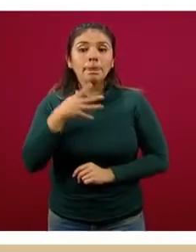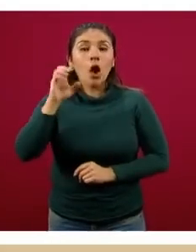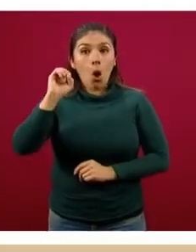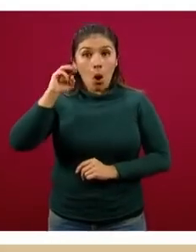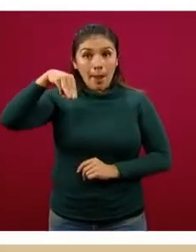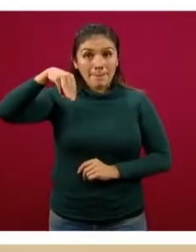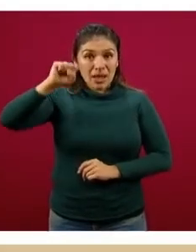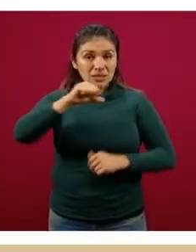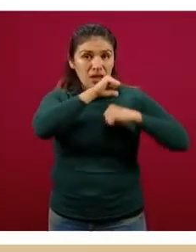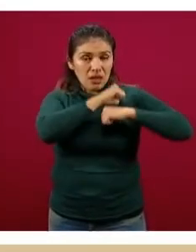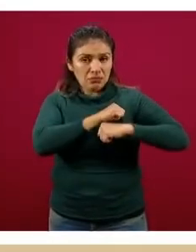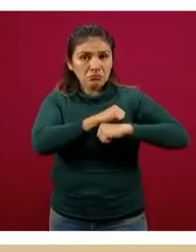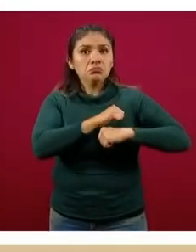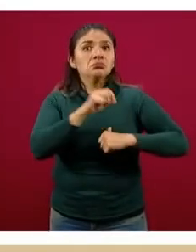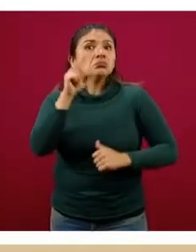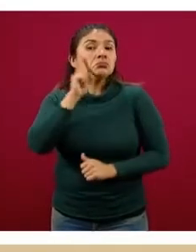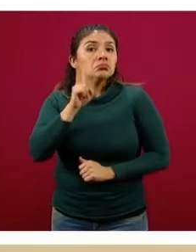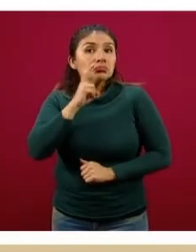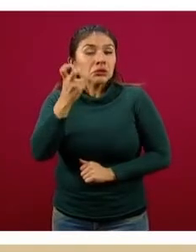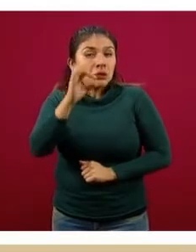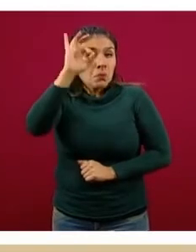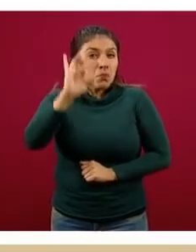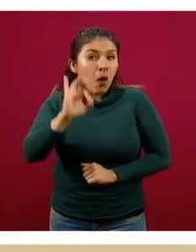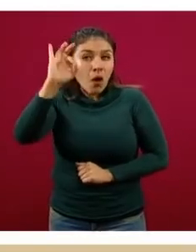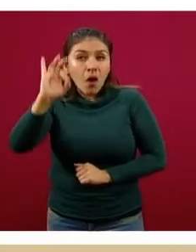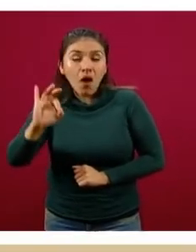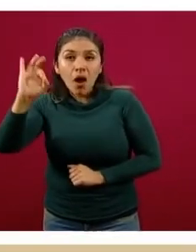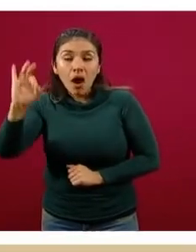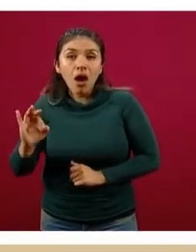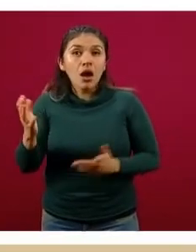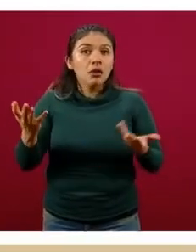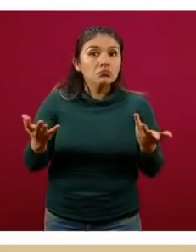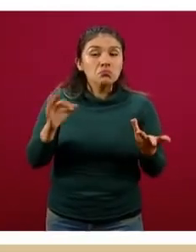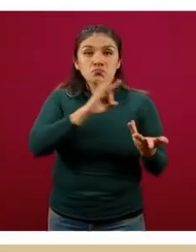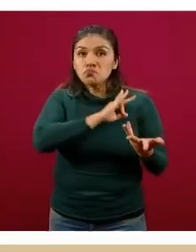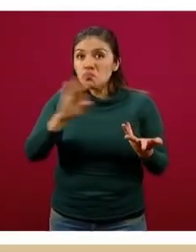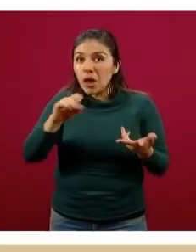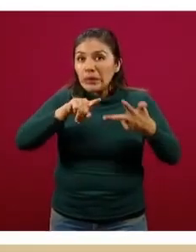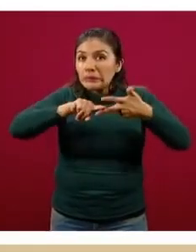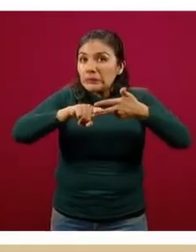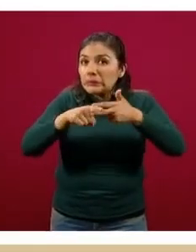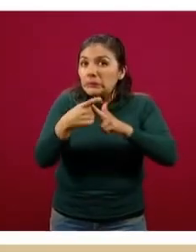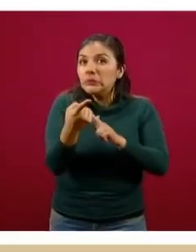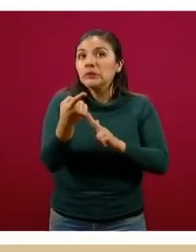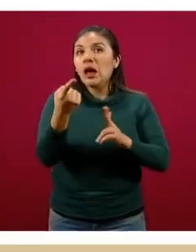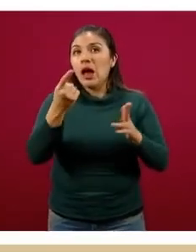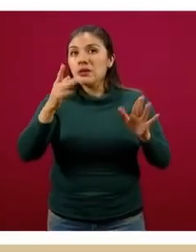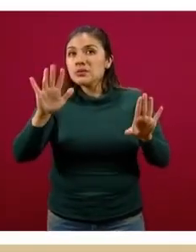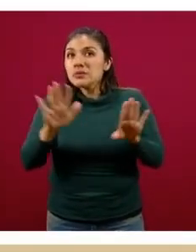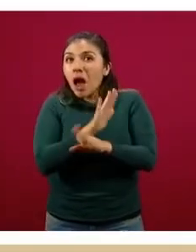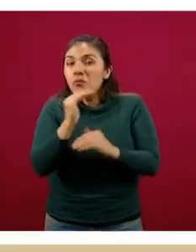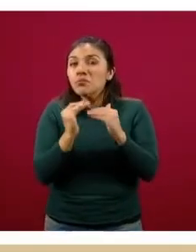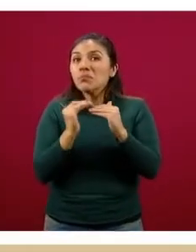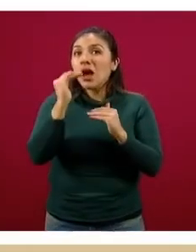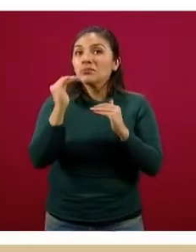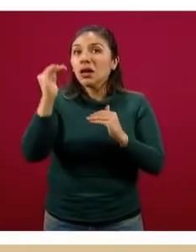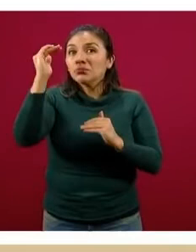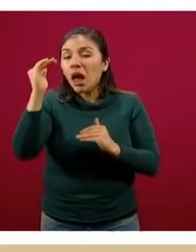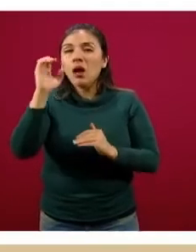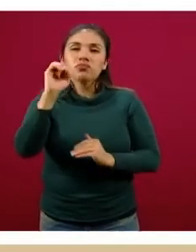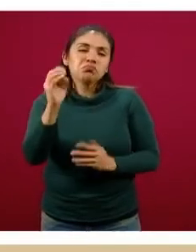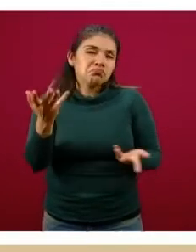la Salud, para ver si esos porcentajes en algún momento pudieran empezar a tener algún incremento como